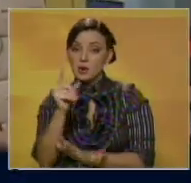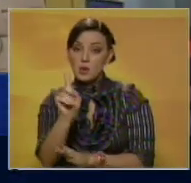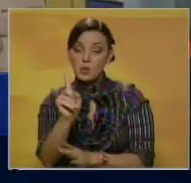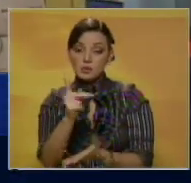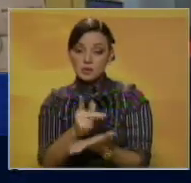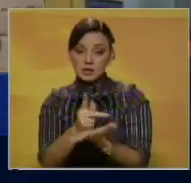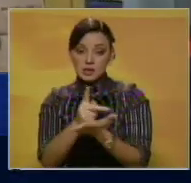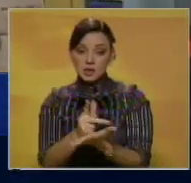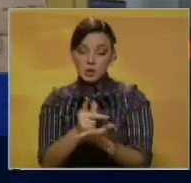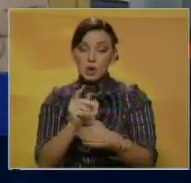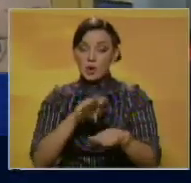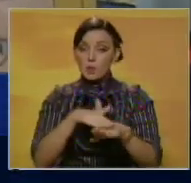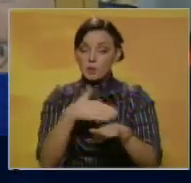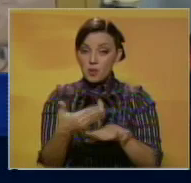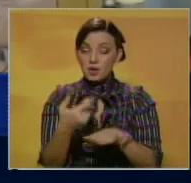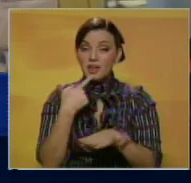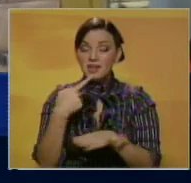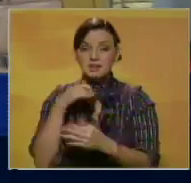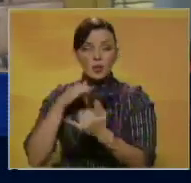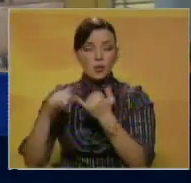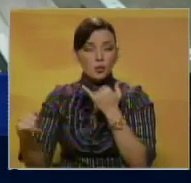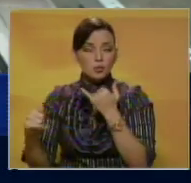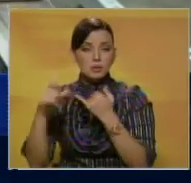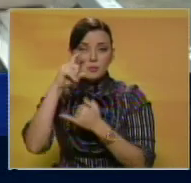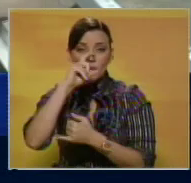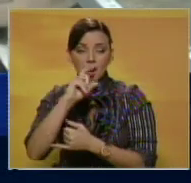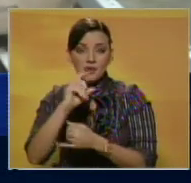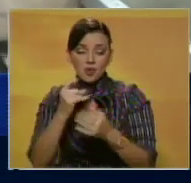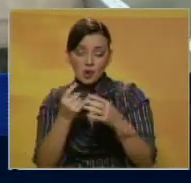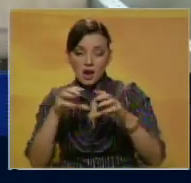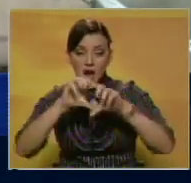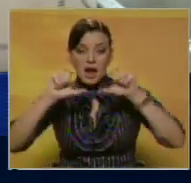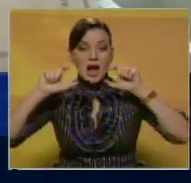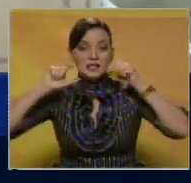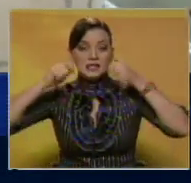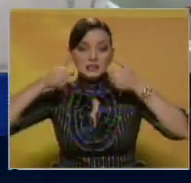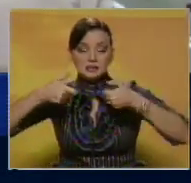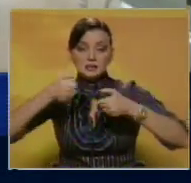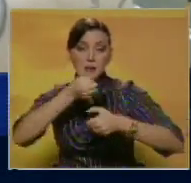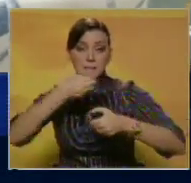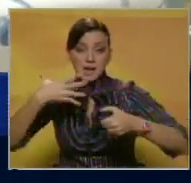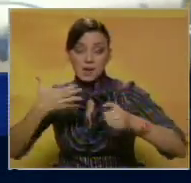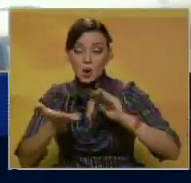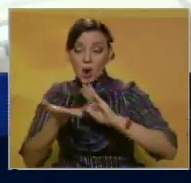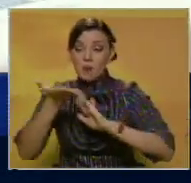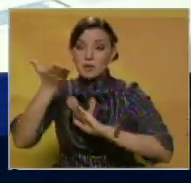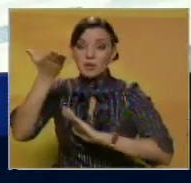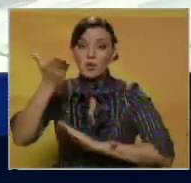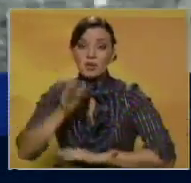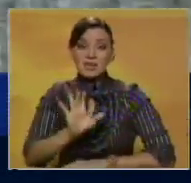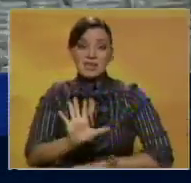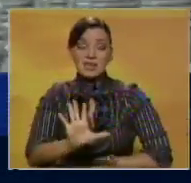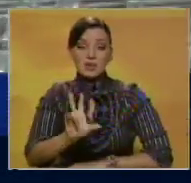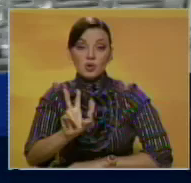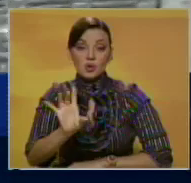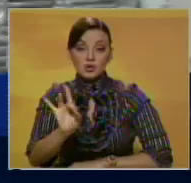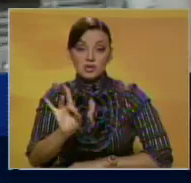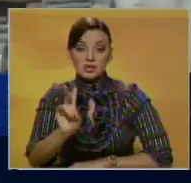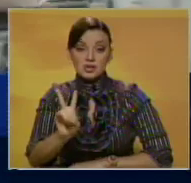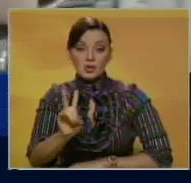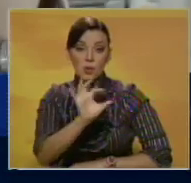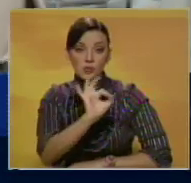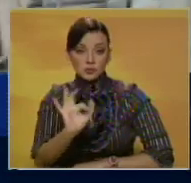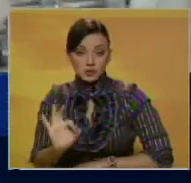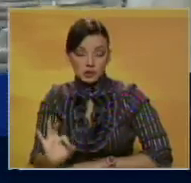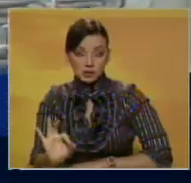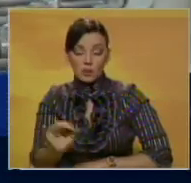que la situación se agudizó en los últimos años cuando el maíz blanco aumentó 582% y el precio del producto